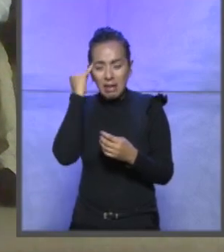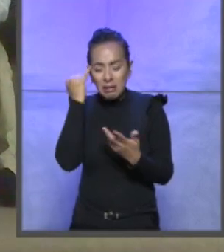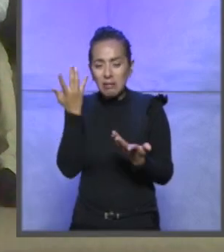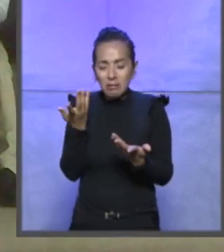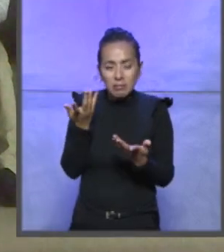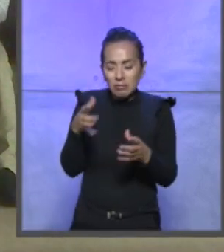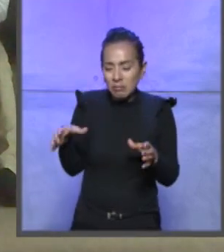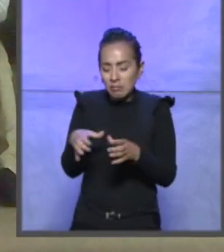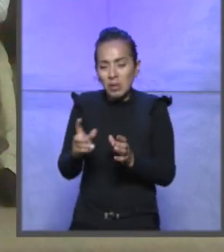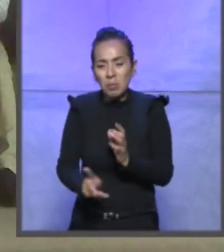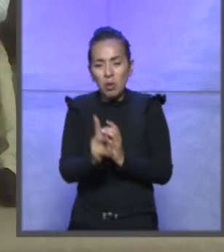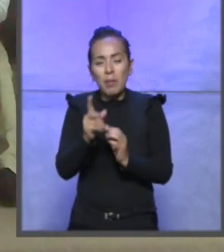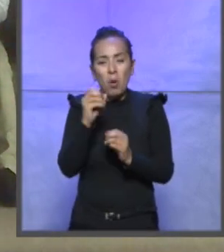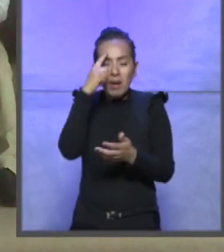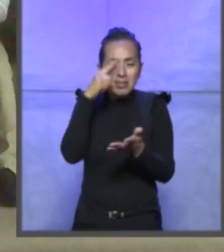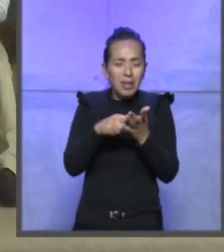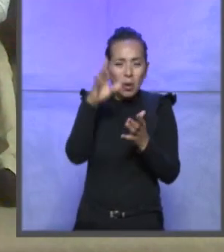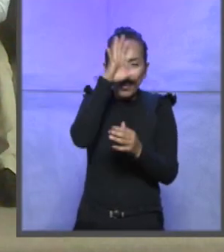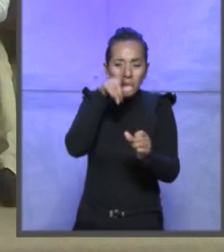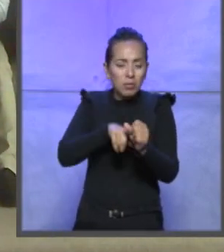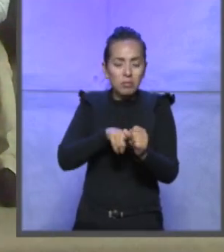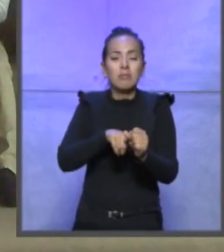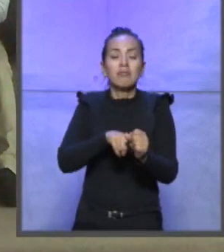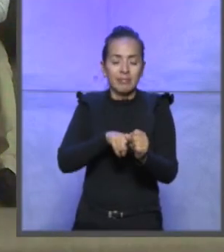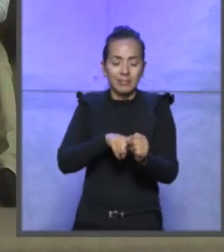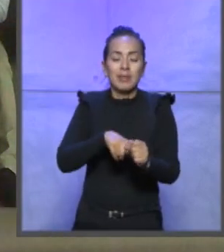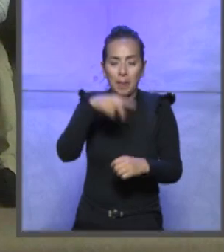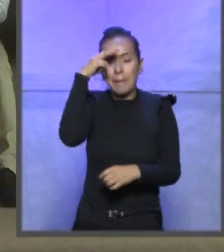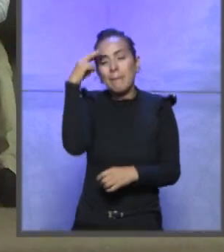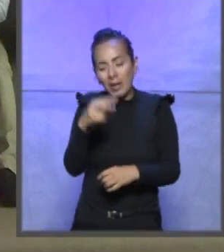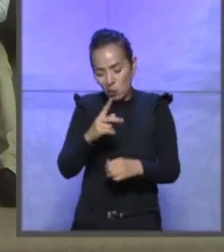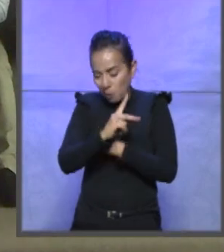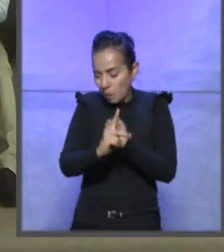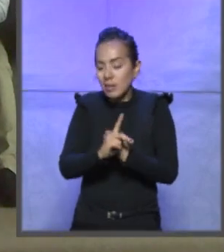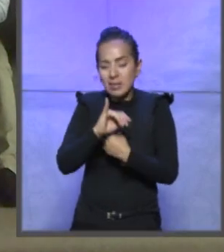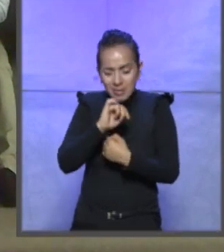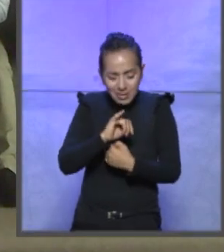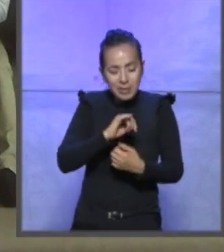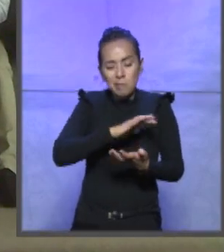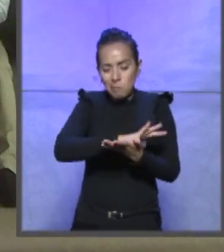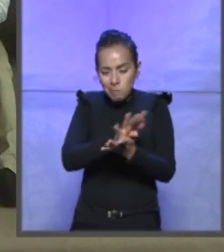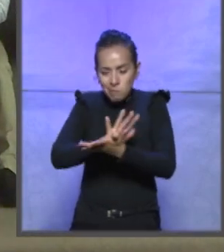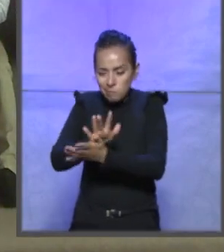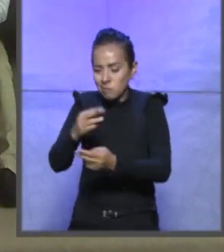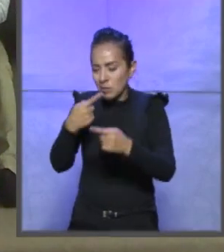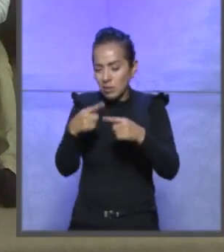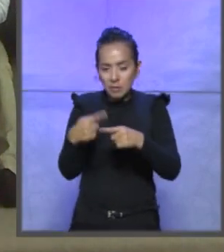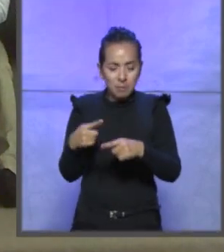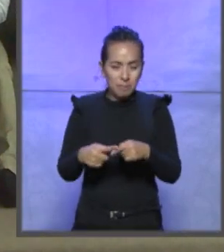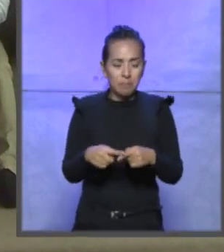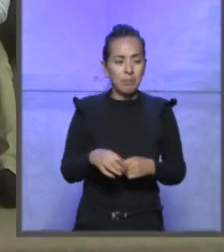creencias que tengamos. Entonces, ¿México discrimina? Sí. Y lamentablemente a la mayoría de las personas en